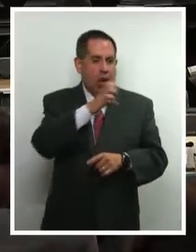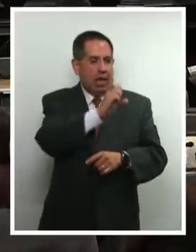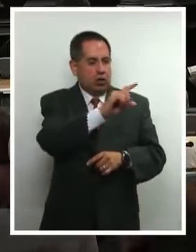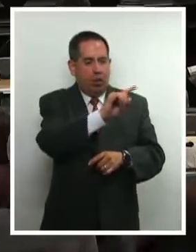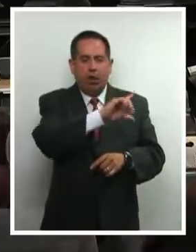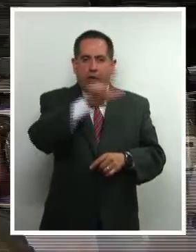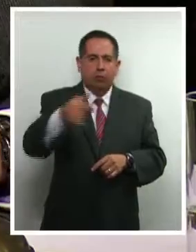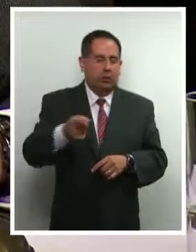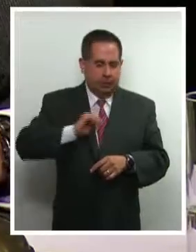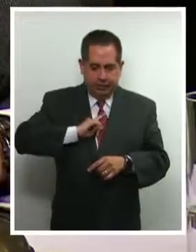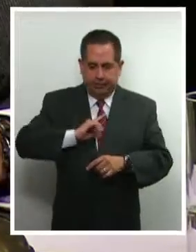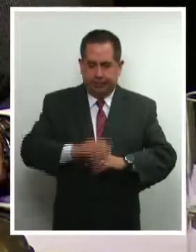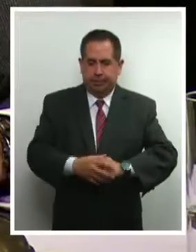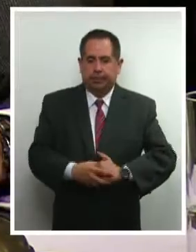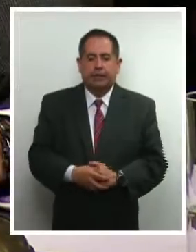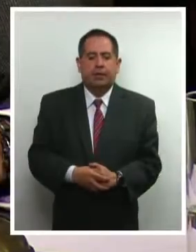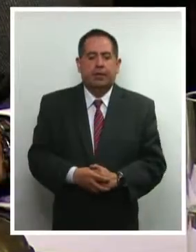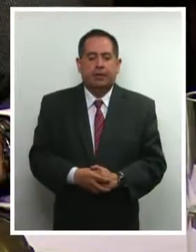servidor.